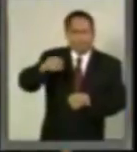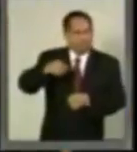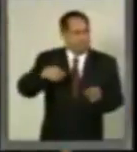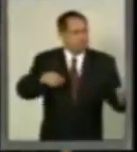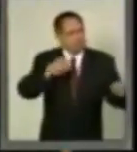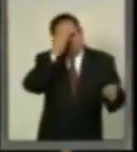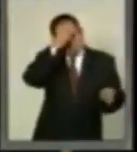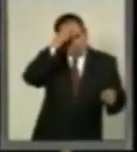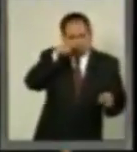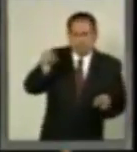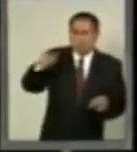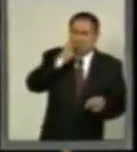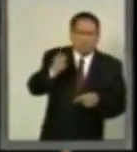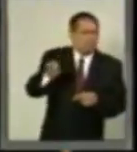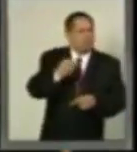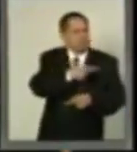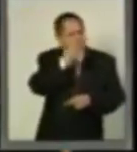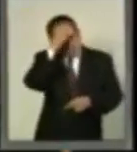este tema?